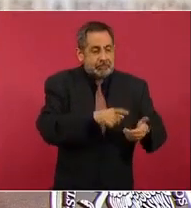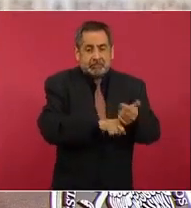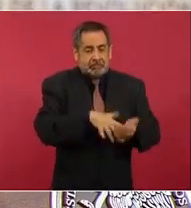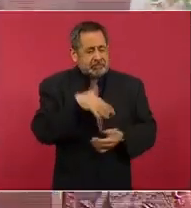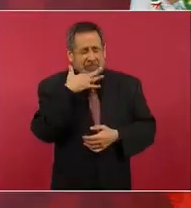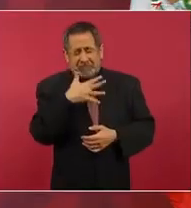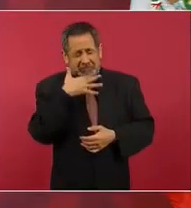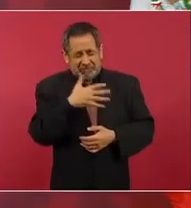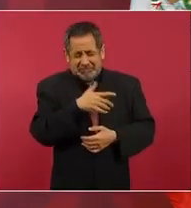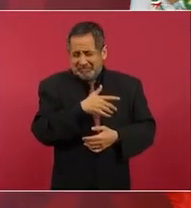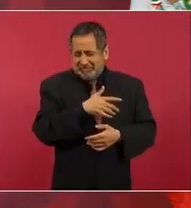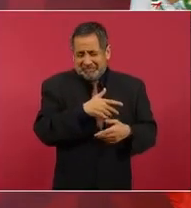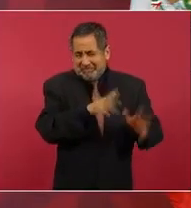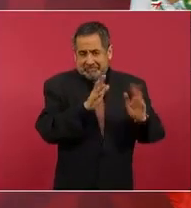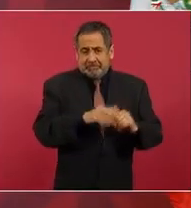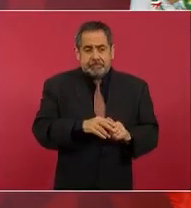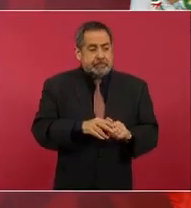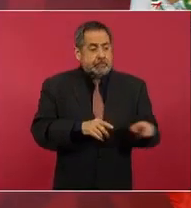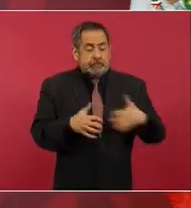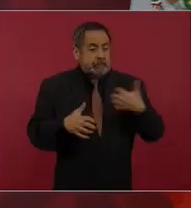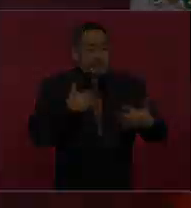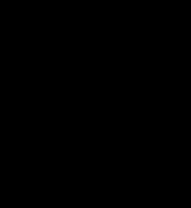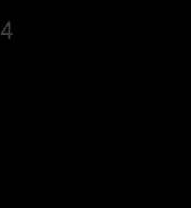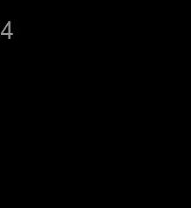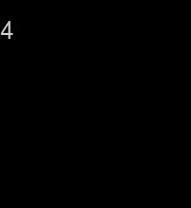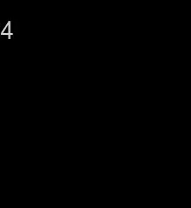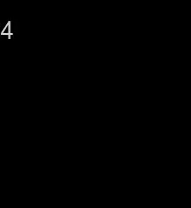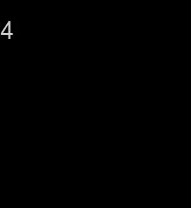corruptos, y se lanzan